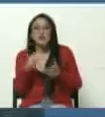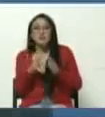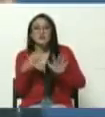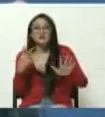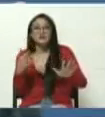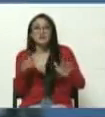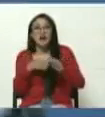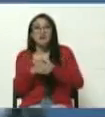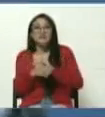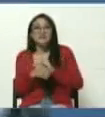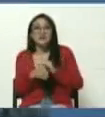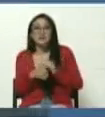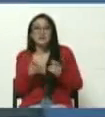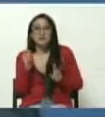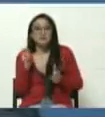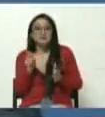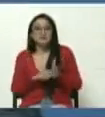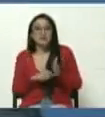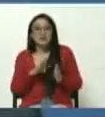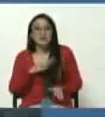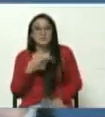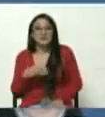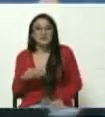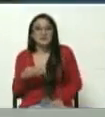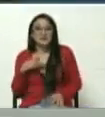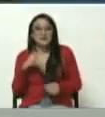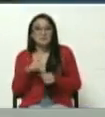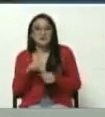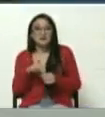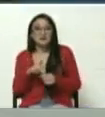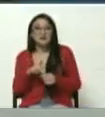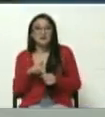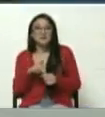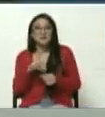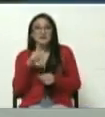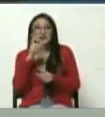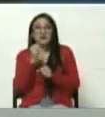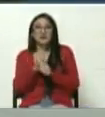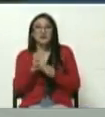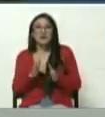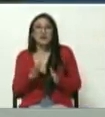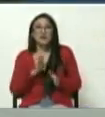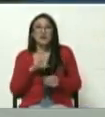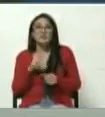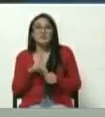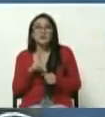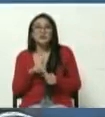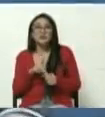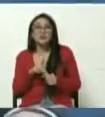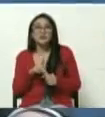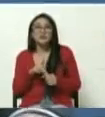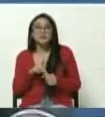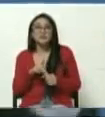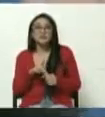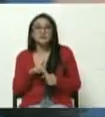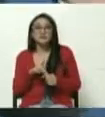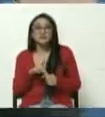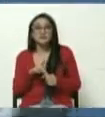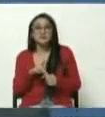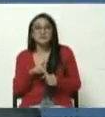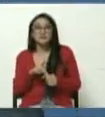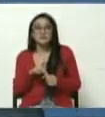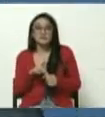el acceso físico del presidente de Pequivén, de los trabajadores de Pequivén. Y